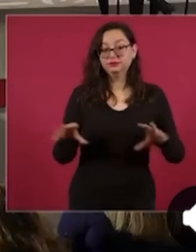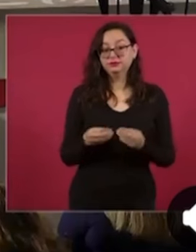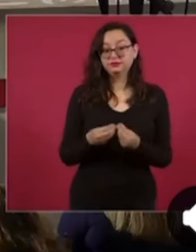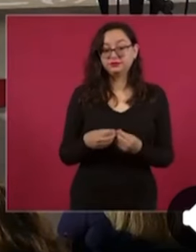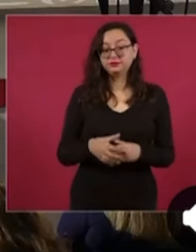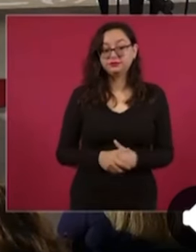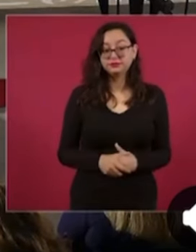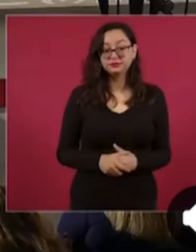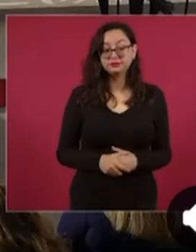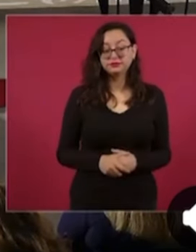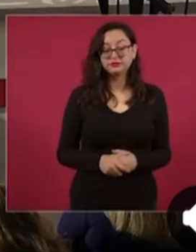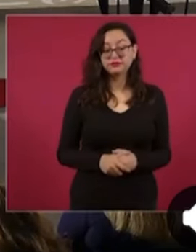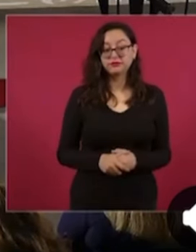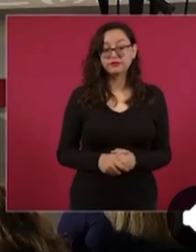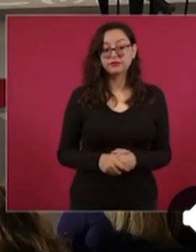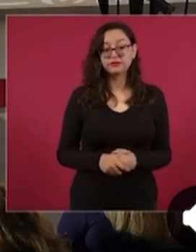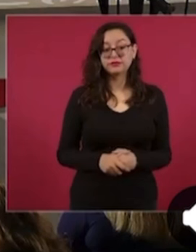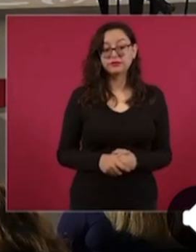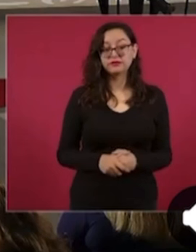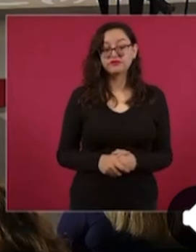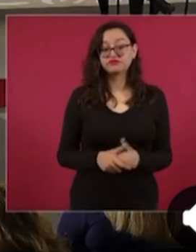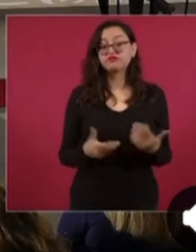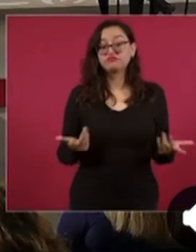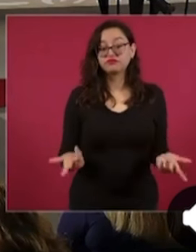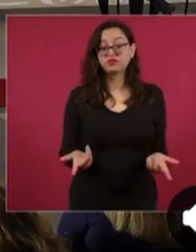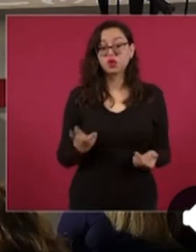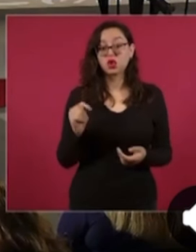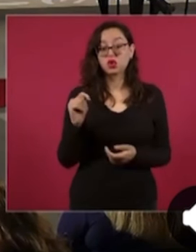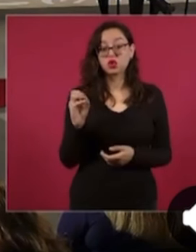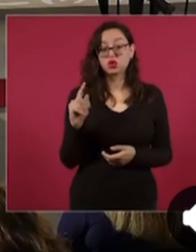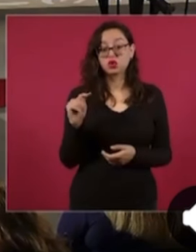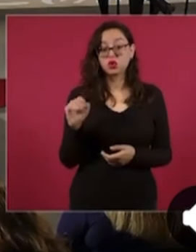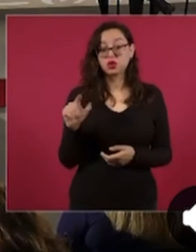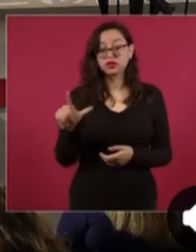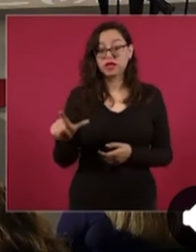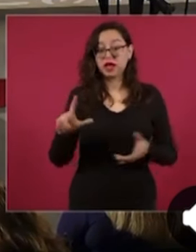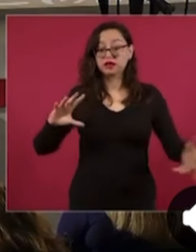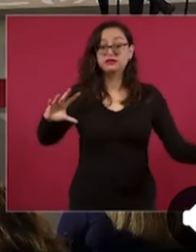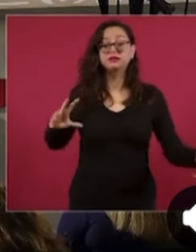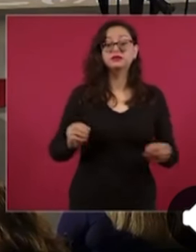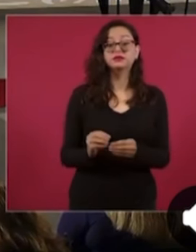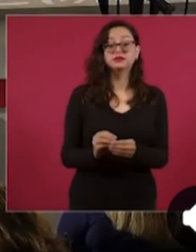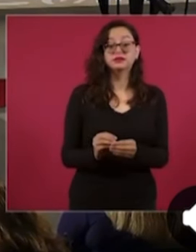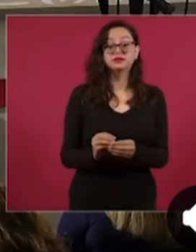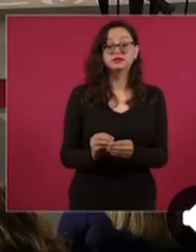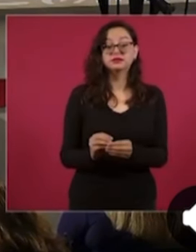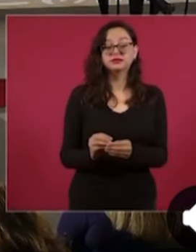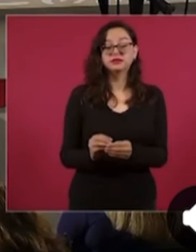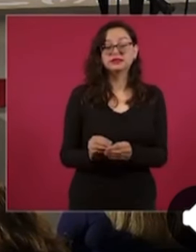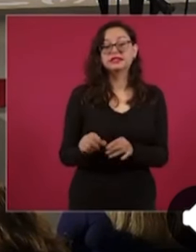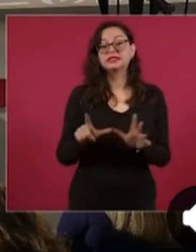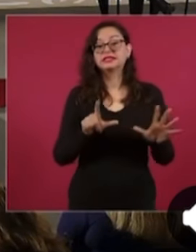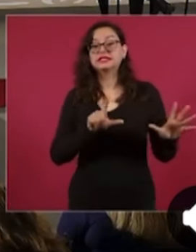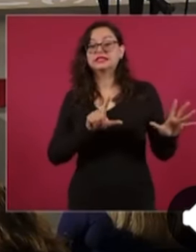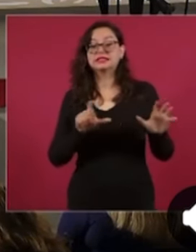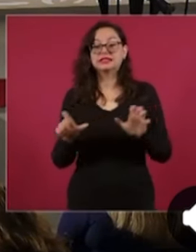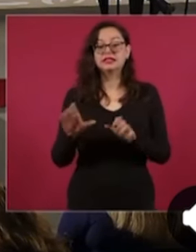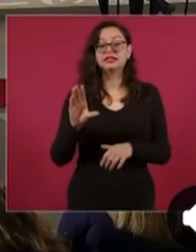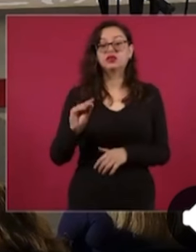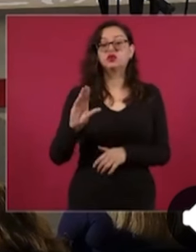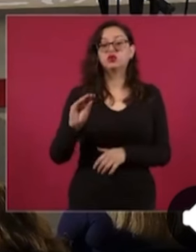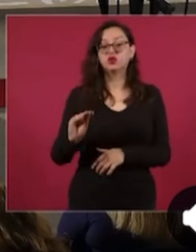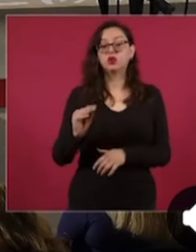Ahí está el total. ¿Me puedes decir el total? Bueno,